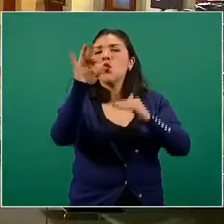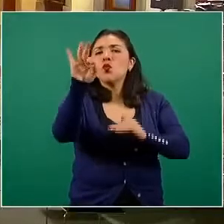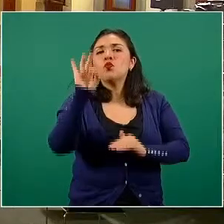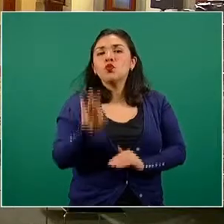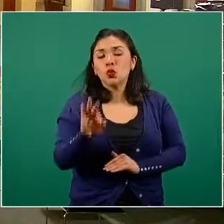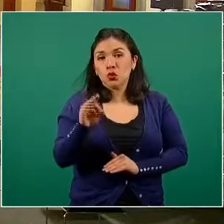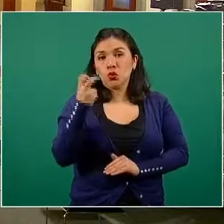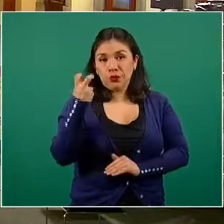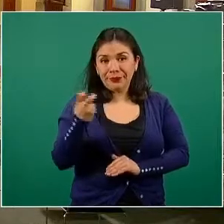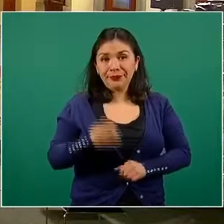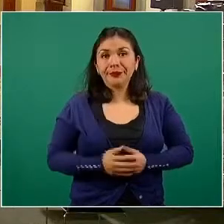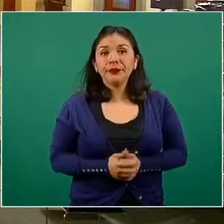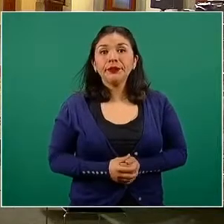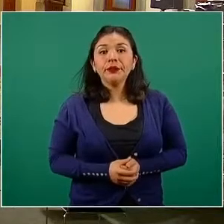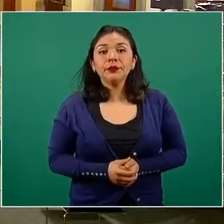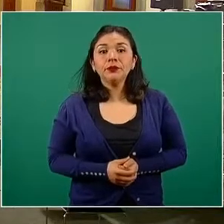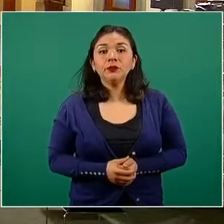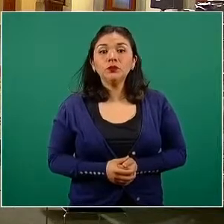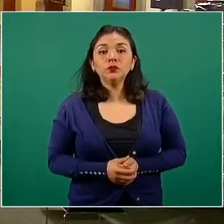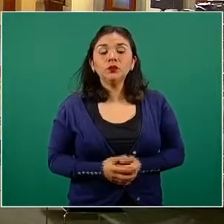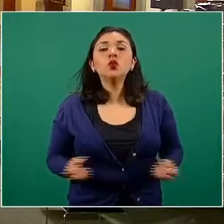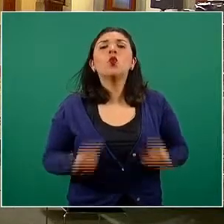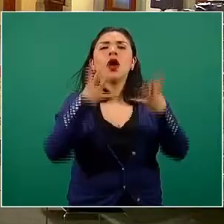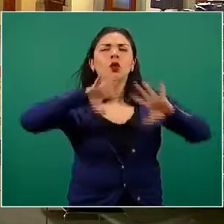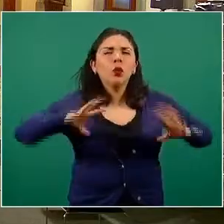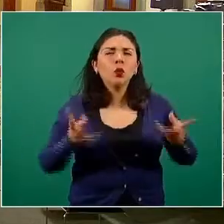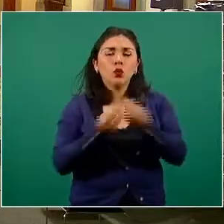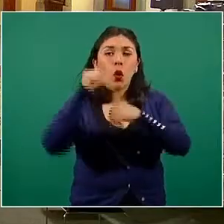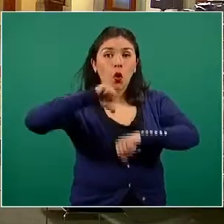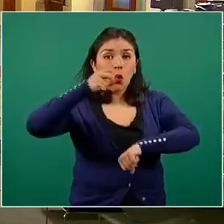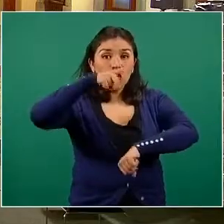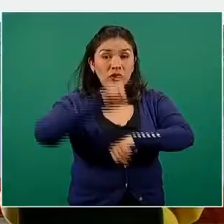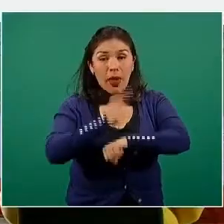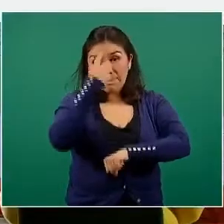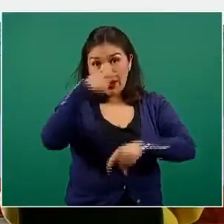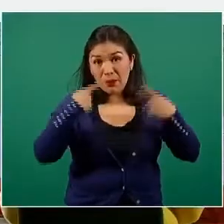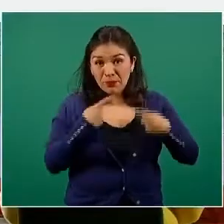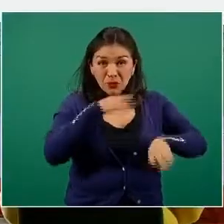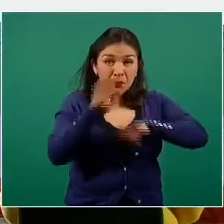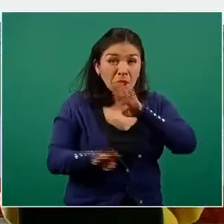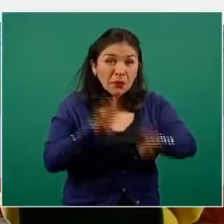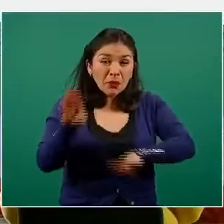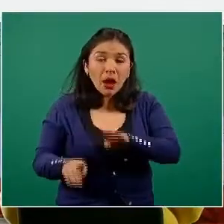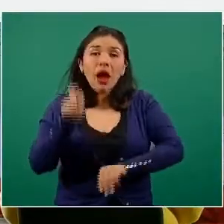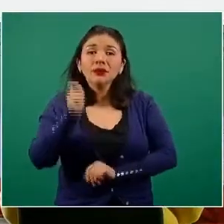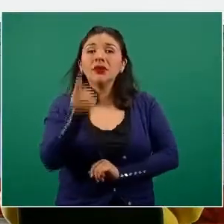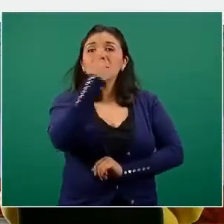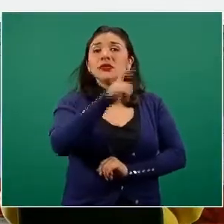de esta letalidad. El número total al día de hoy de defunciones confirmadas es de